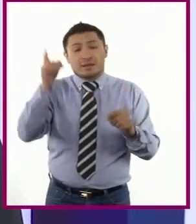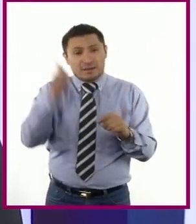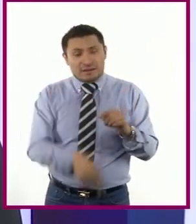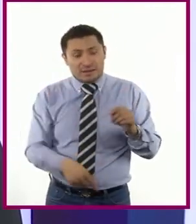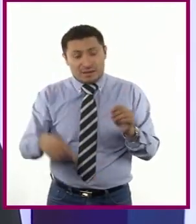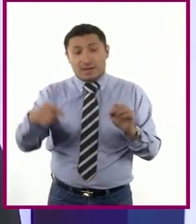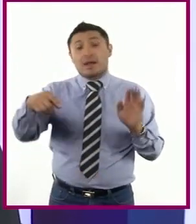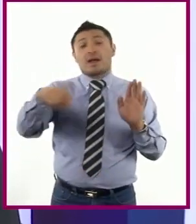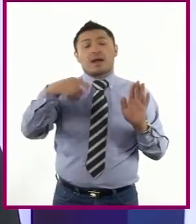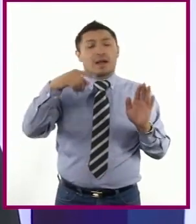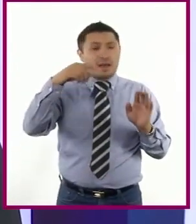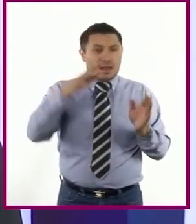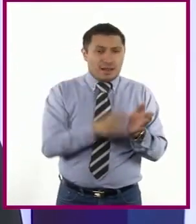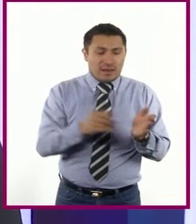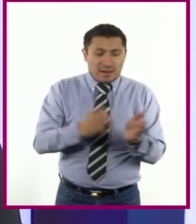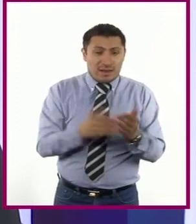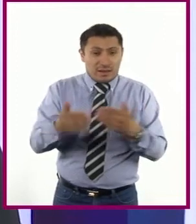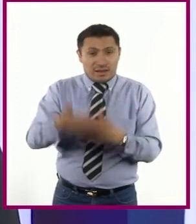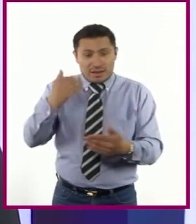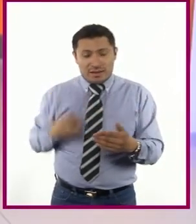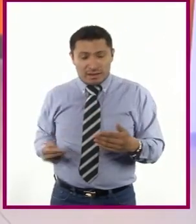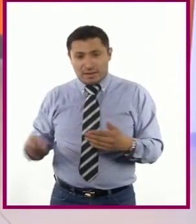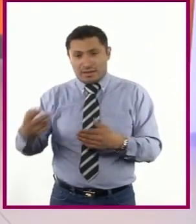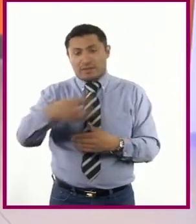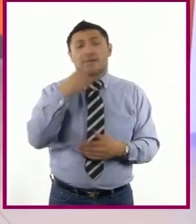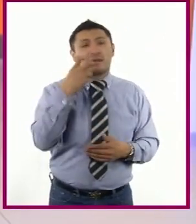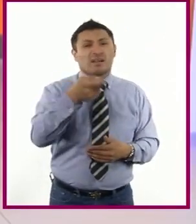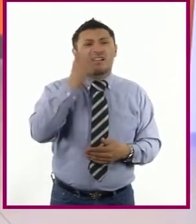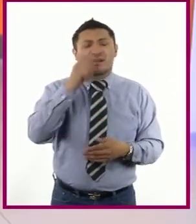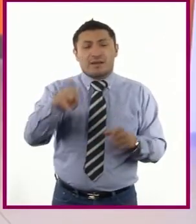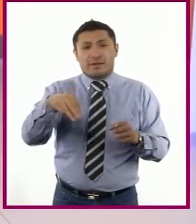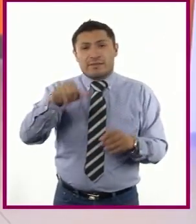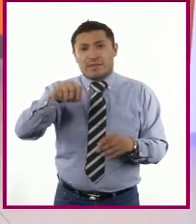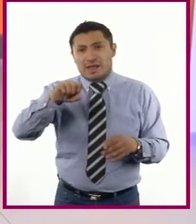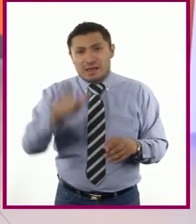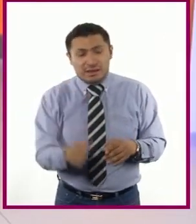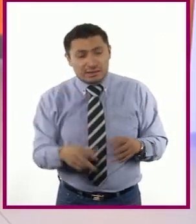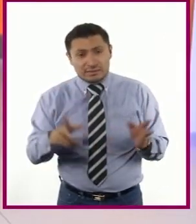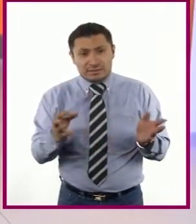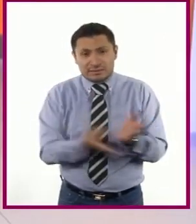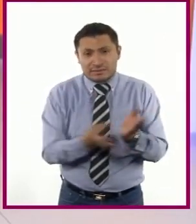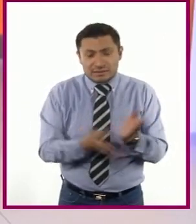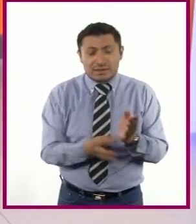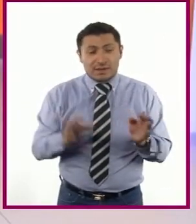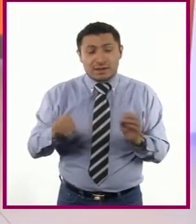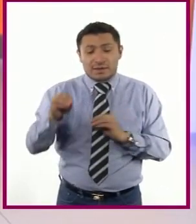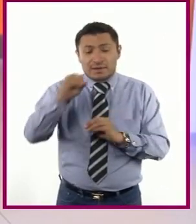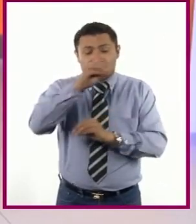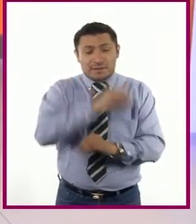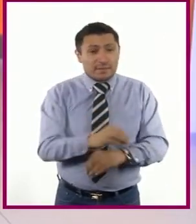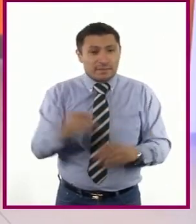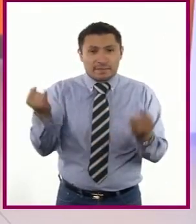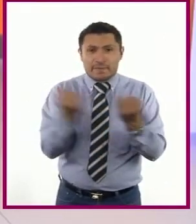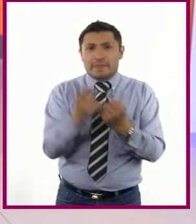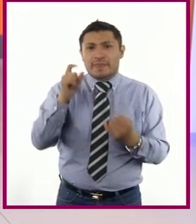lámina antes de los recortes. Esto es, la masa de la lámina decorada es igual a